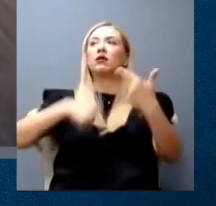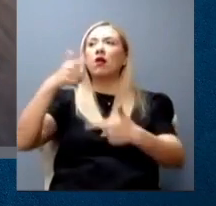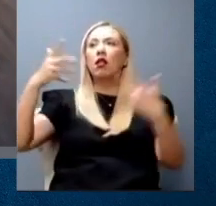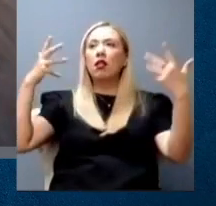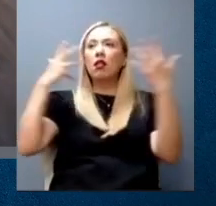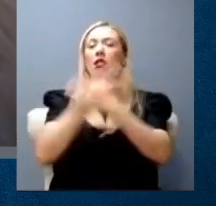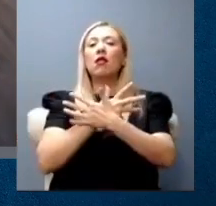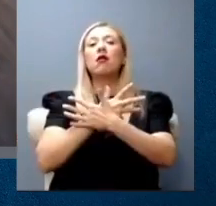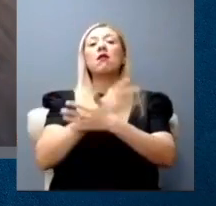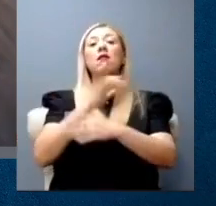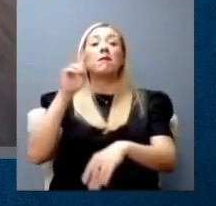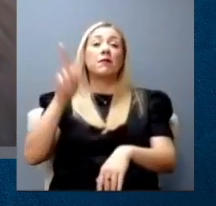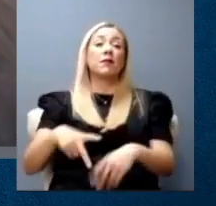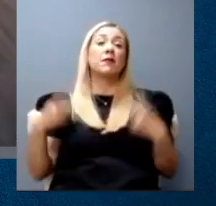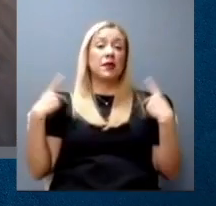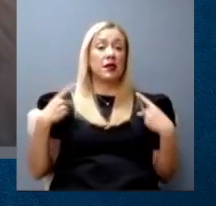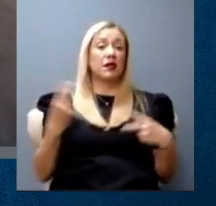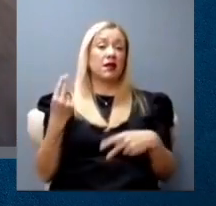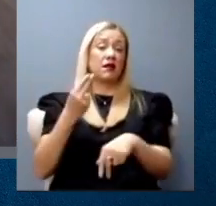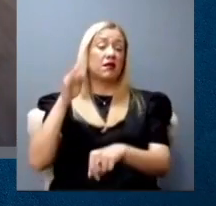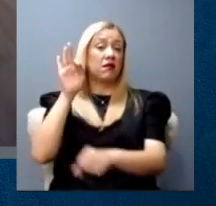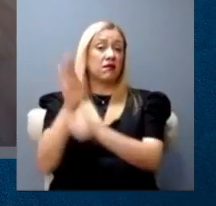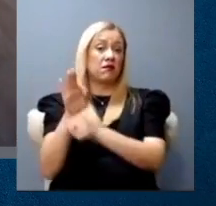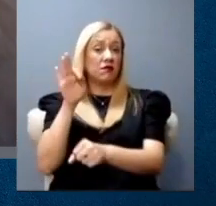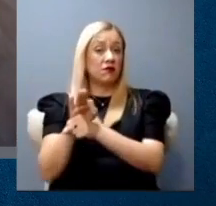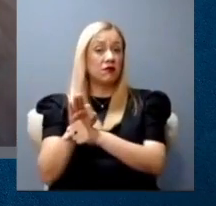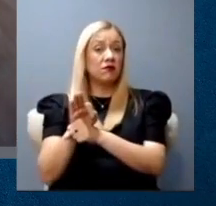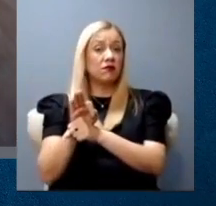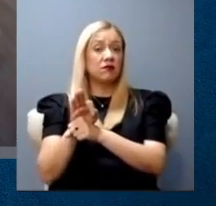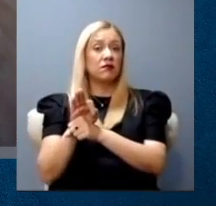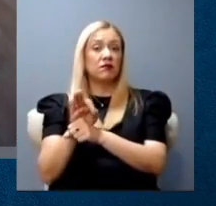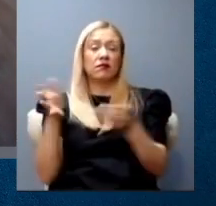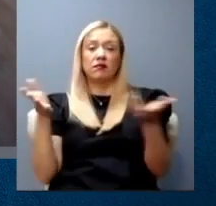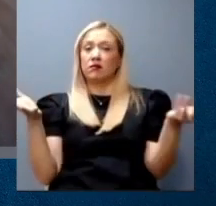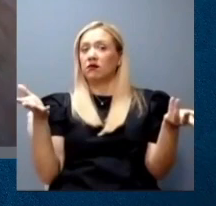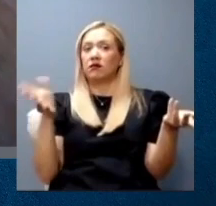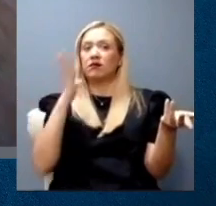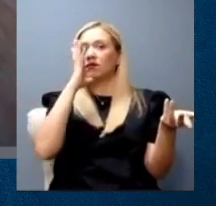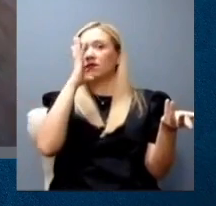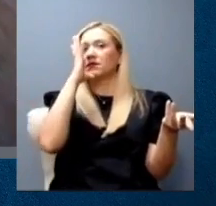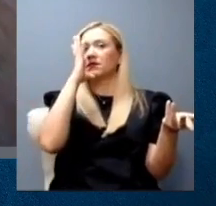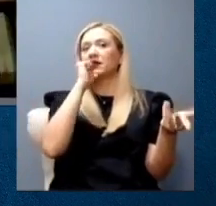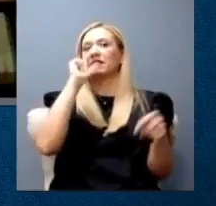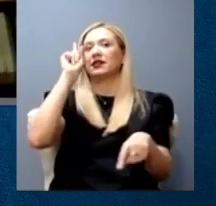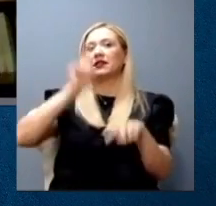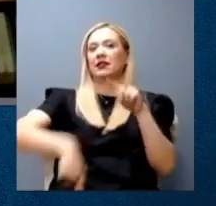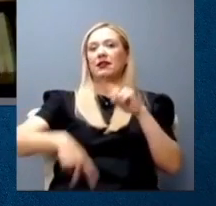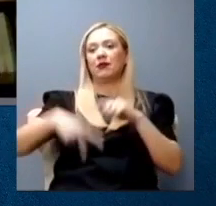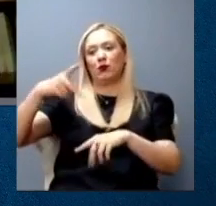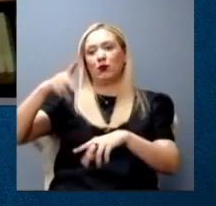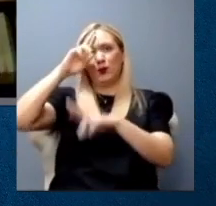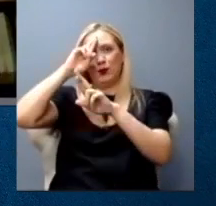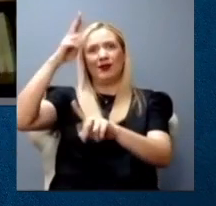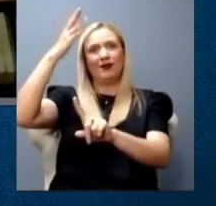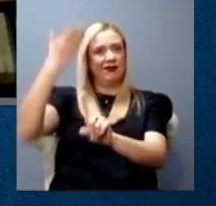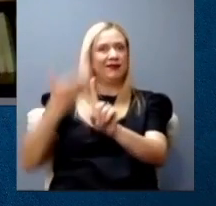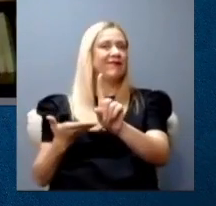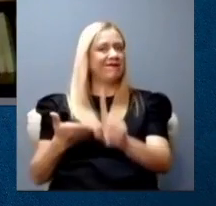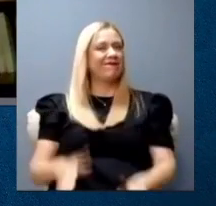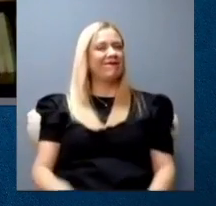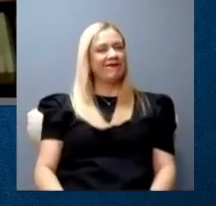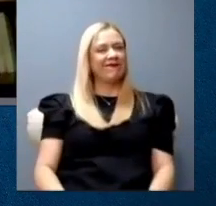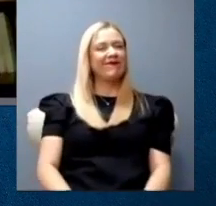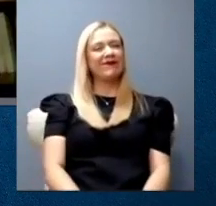esta protección frente a algo que es inalienable como es su dignidad. Gracias.